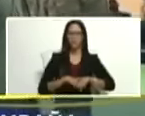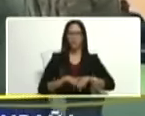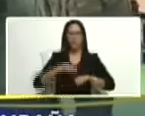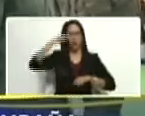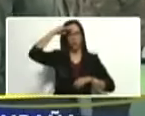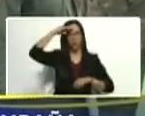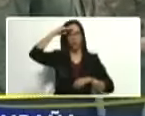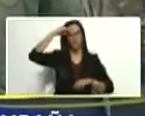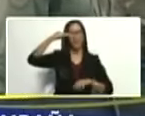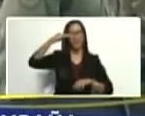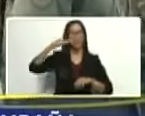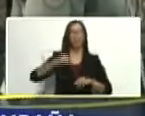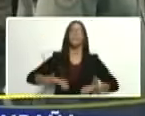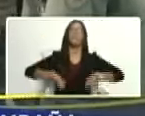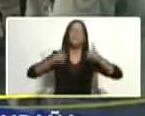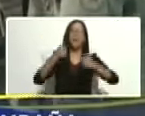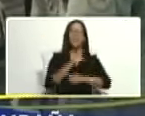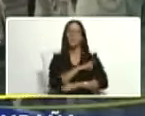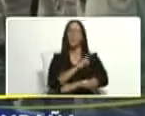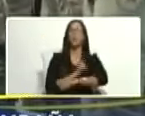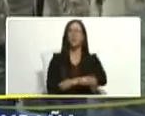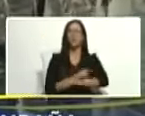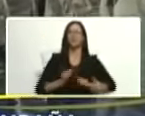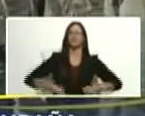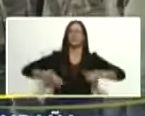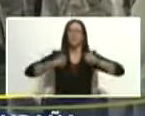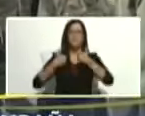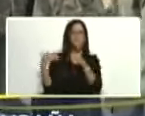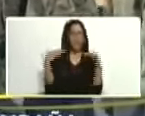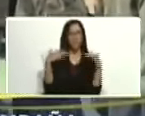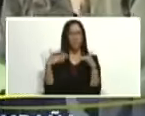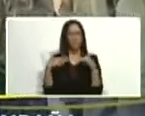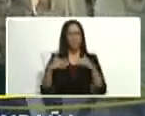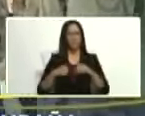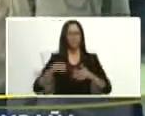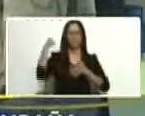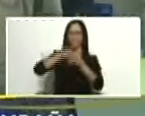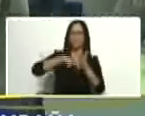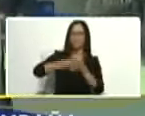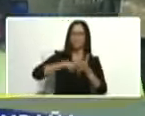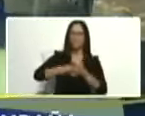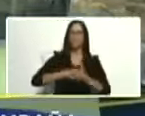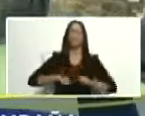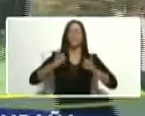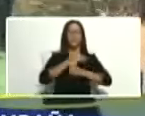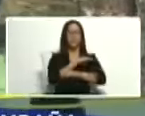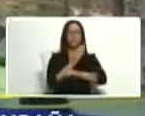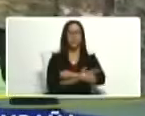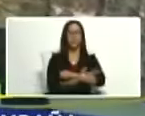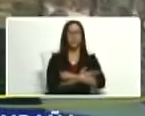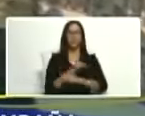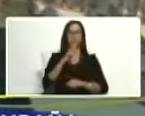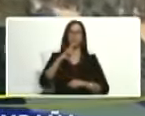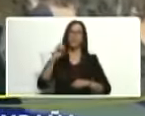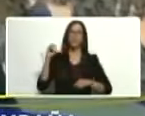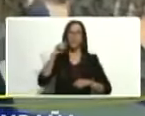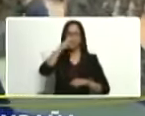ejércitos más poderosos, más combativos, más letales de hace 200